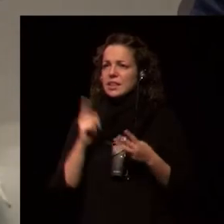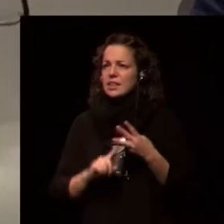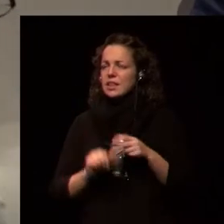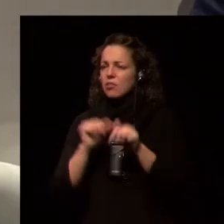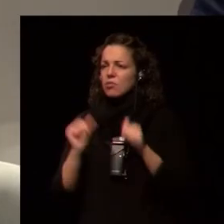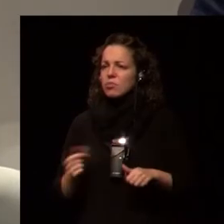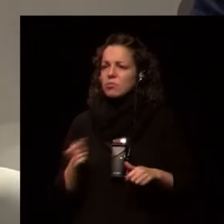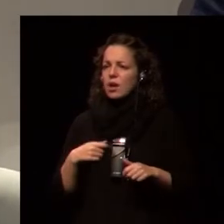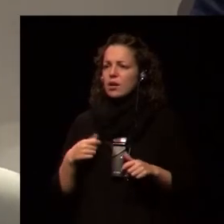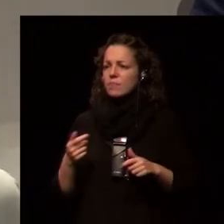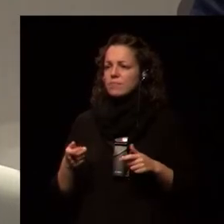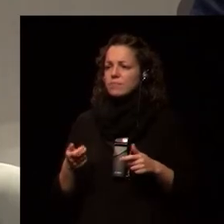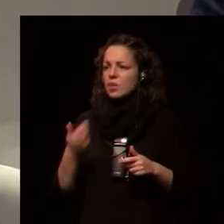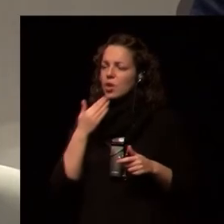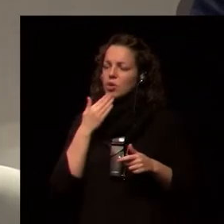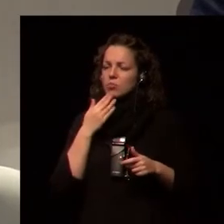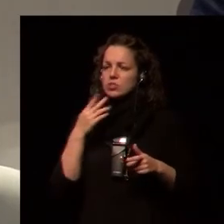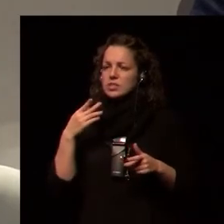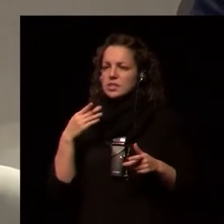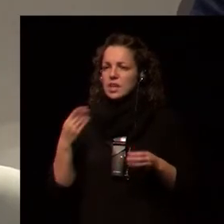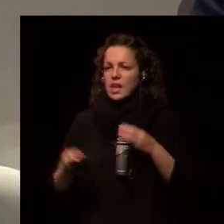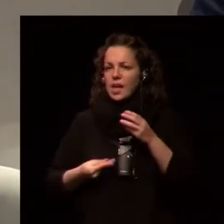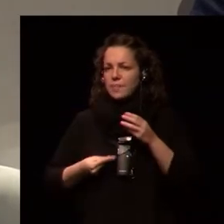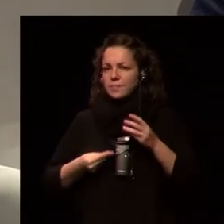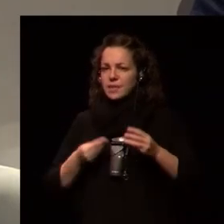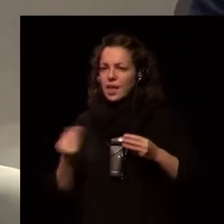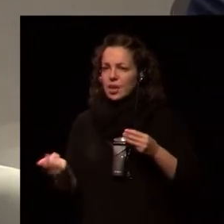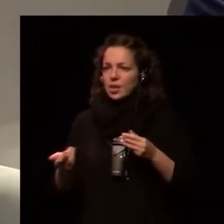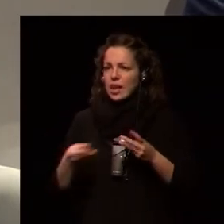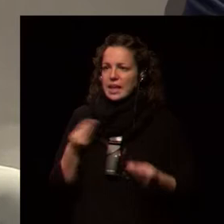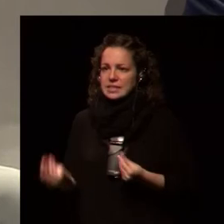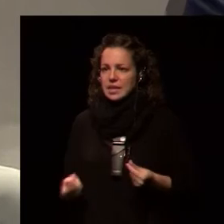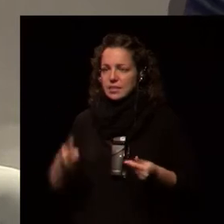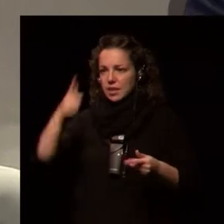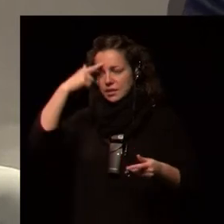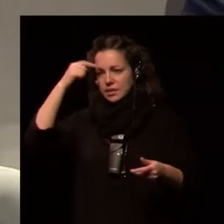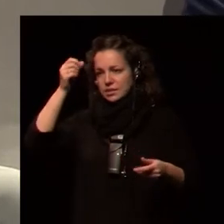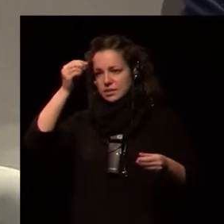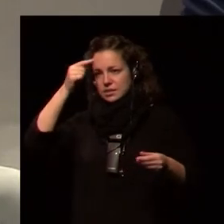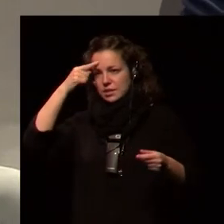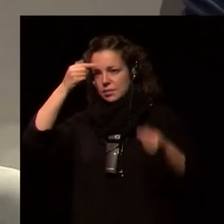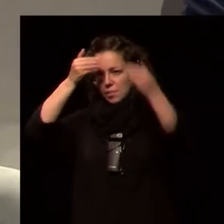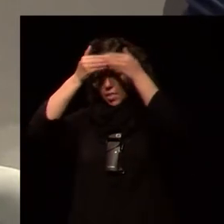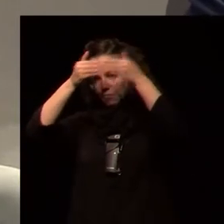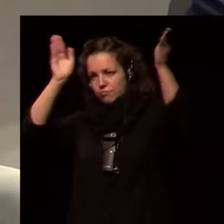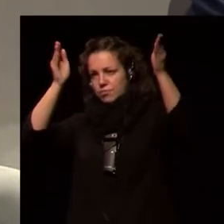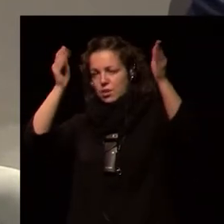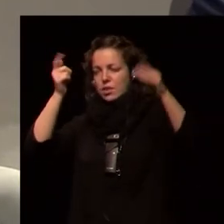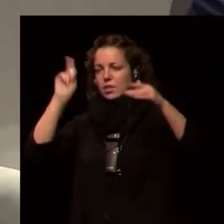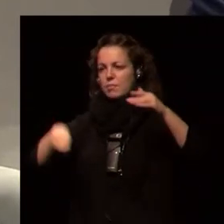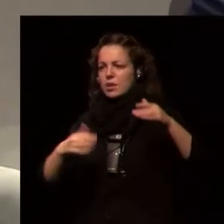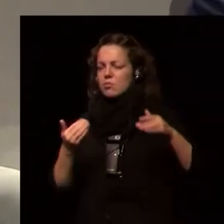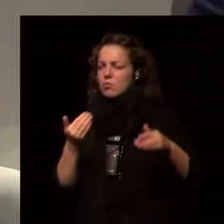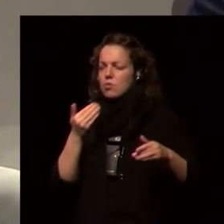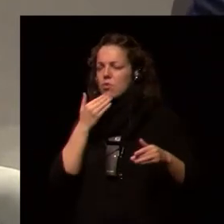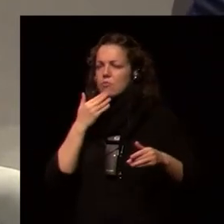consumirlo es como un striptease intelectual, moral, con muchas hesitaciones, ¿es